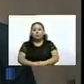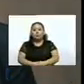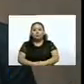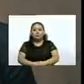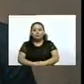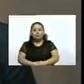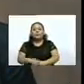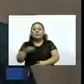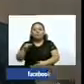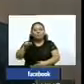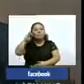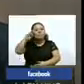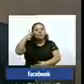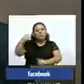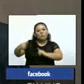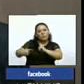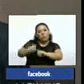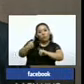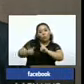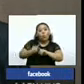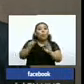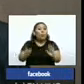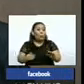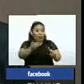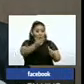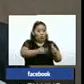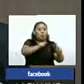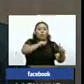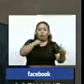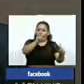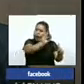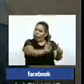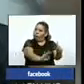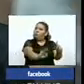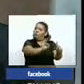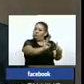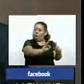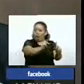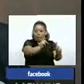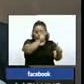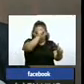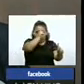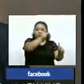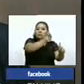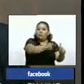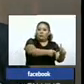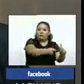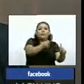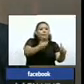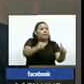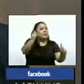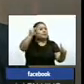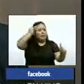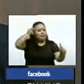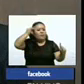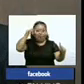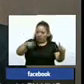Son represalias, porque el padre siempre ha sido una persona muy correcta y muy digna, ¿verdad? Ya se sabía de